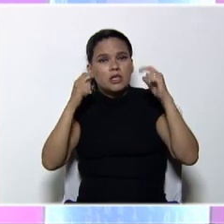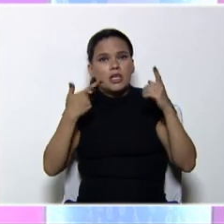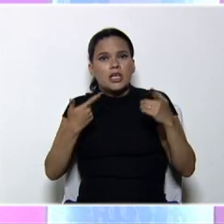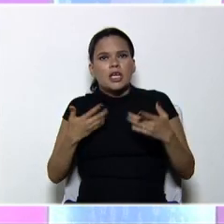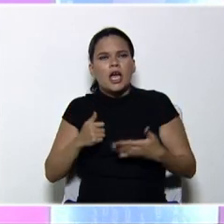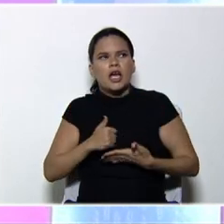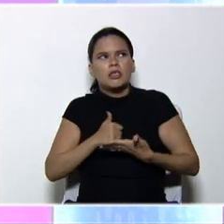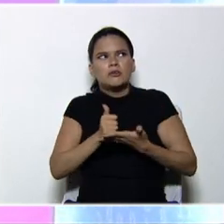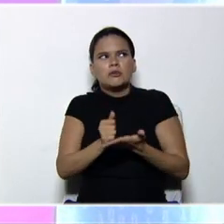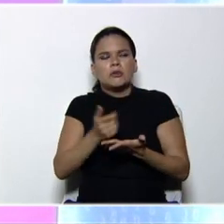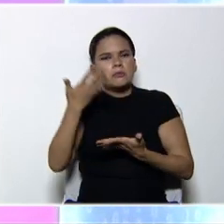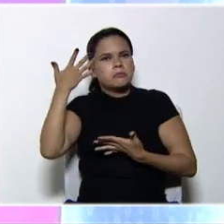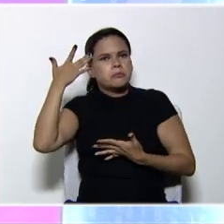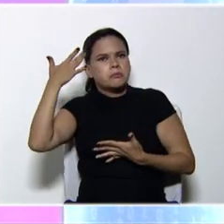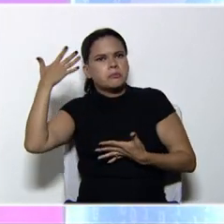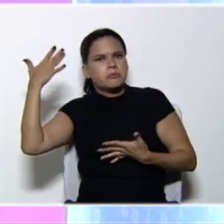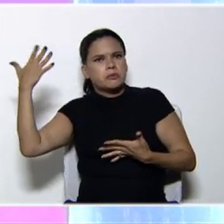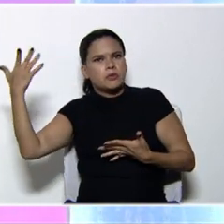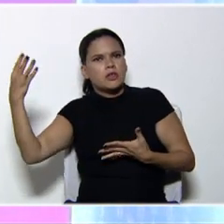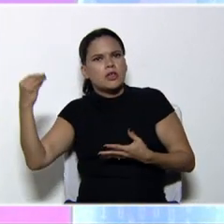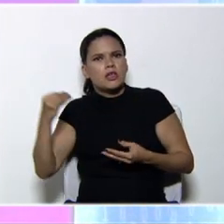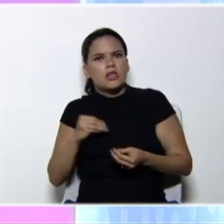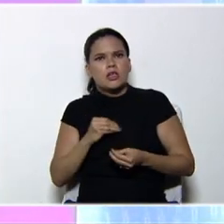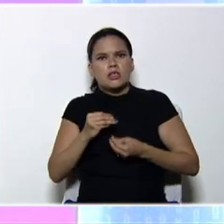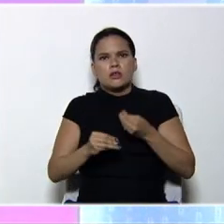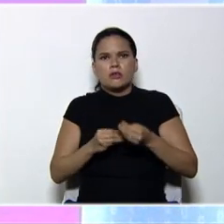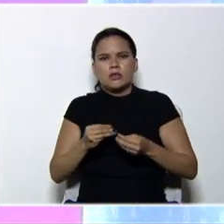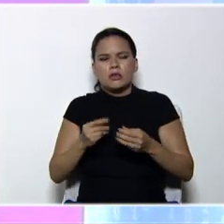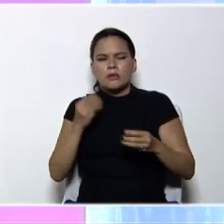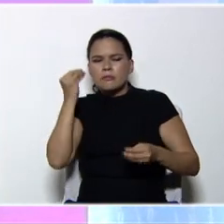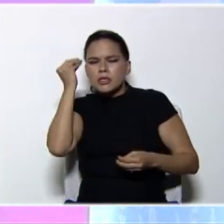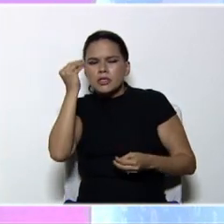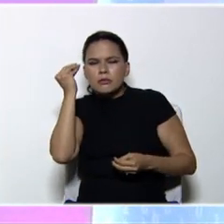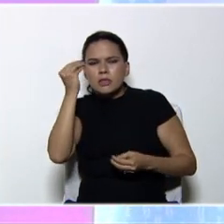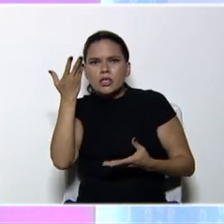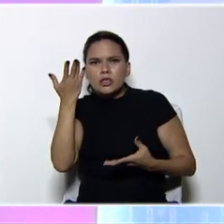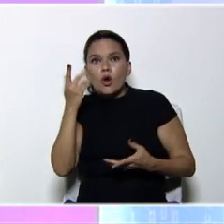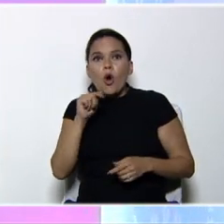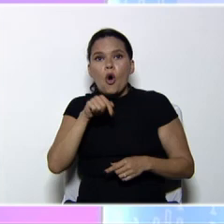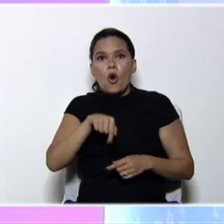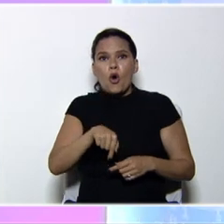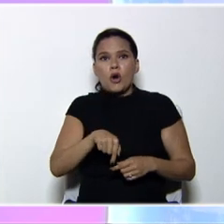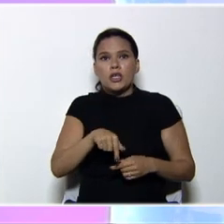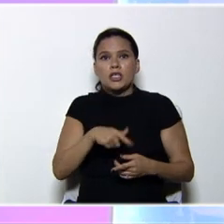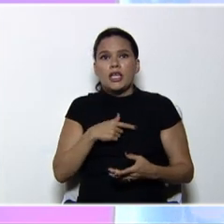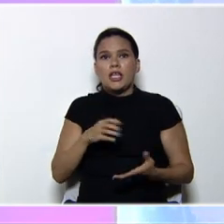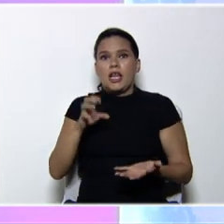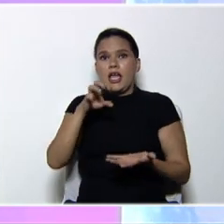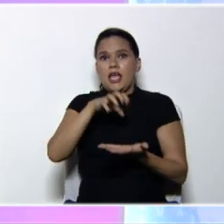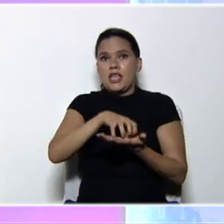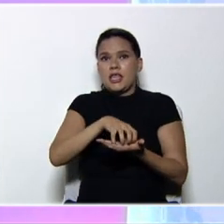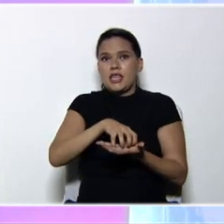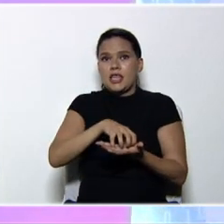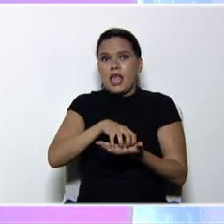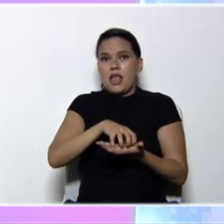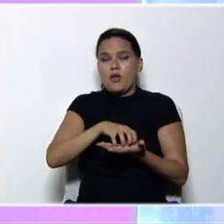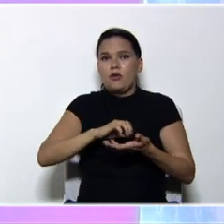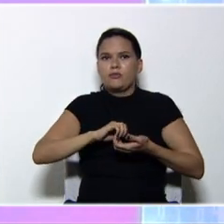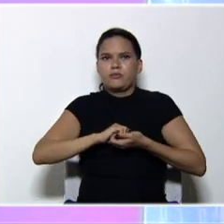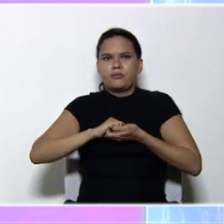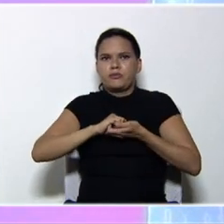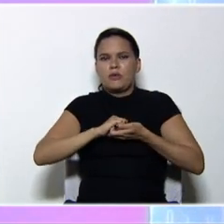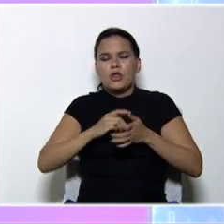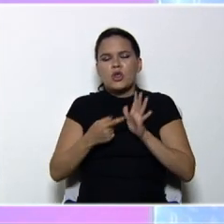nuestra imaginación y potencien nuestras habilidades lógico-deductivas. A continuación, el CEBIT del Estado Táchira nos presenta